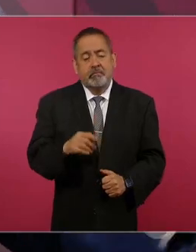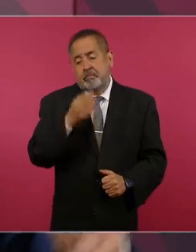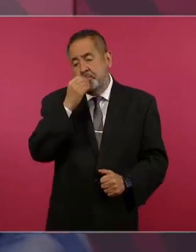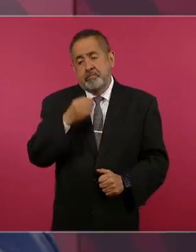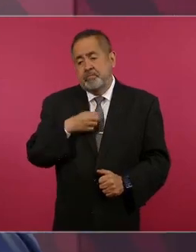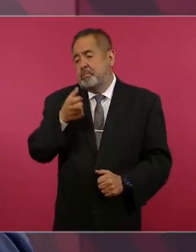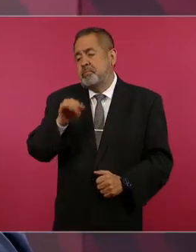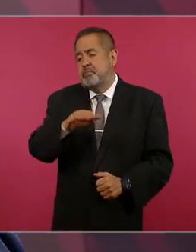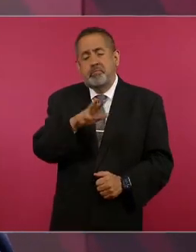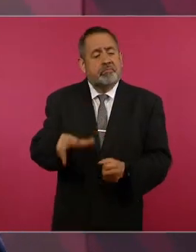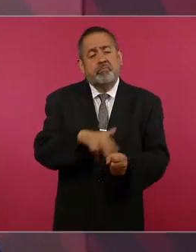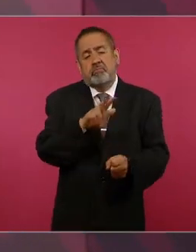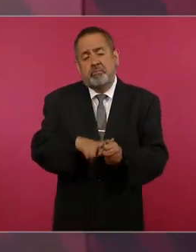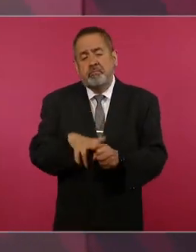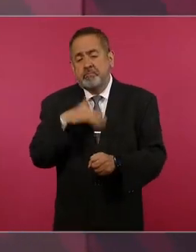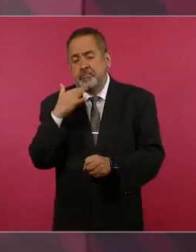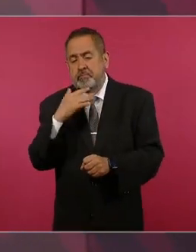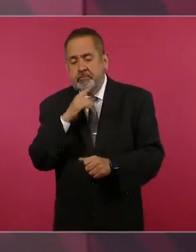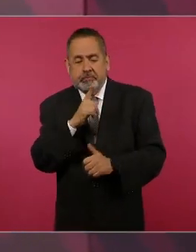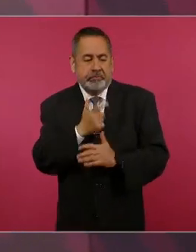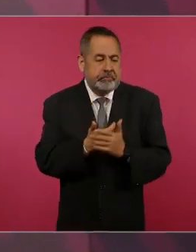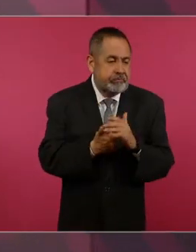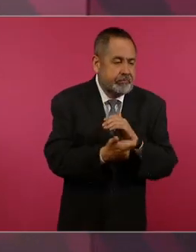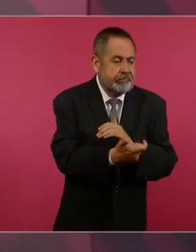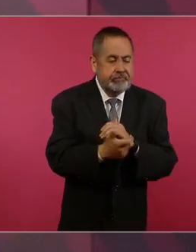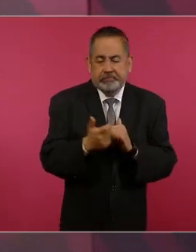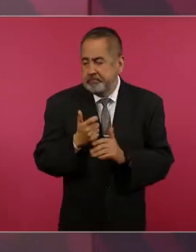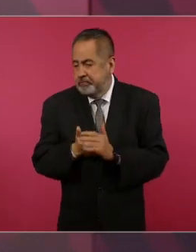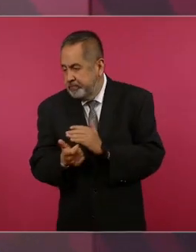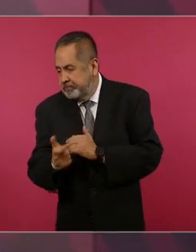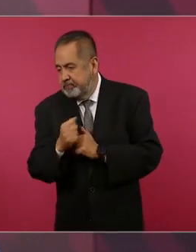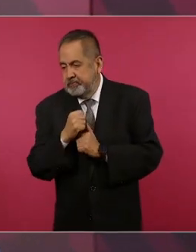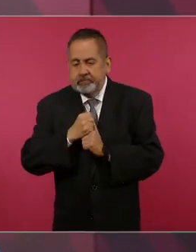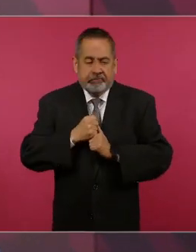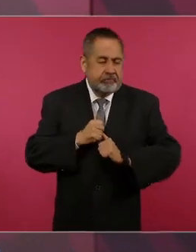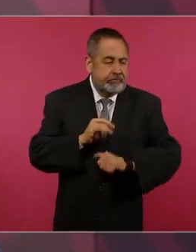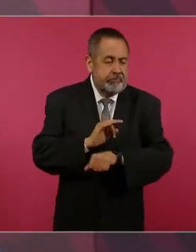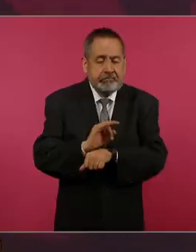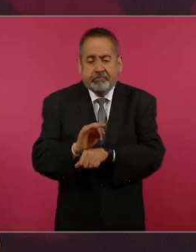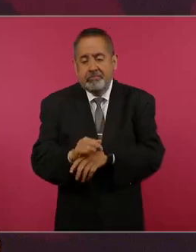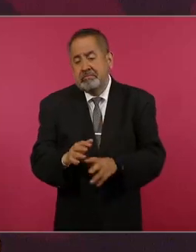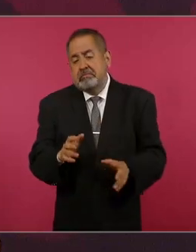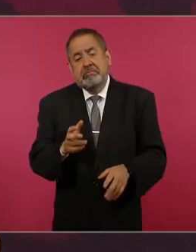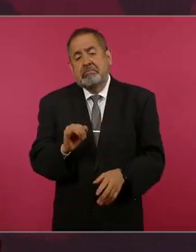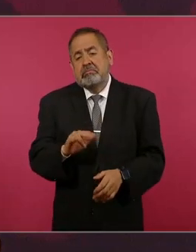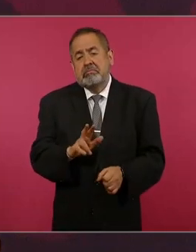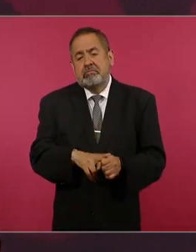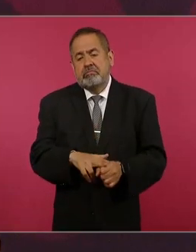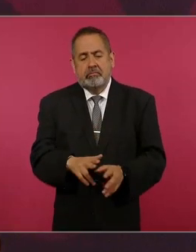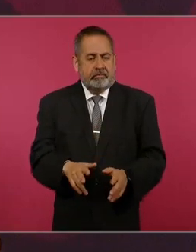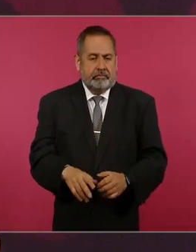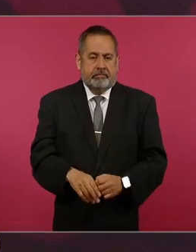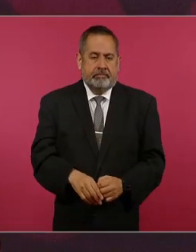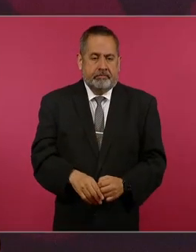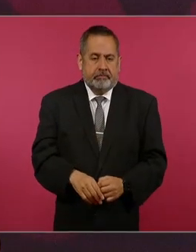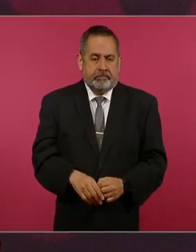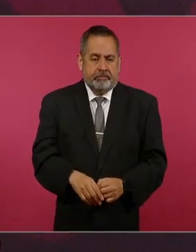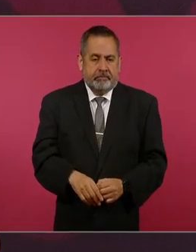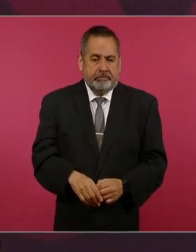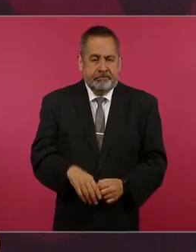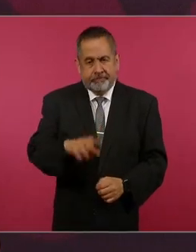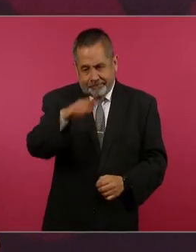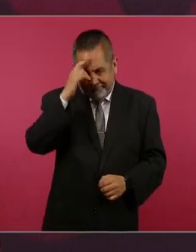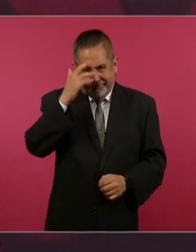que llegó a decir